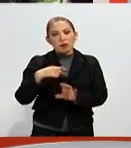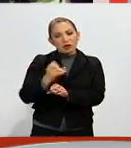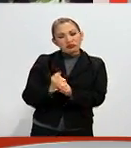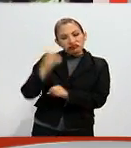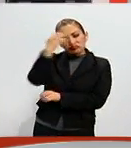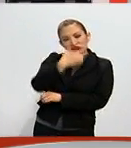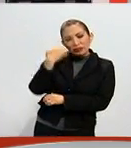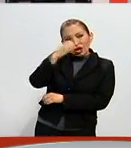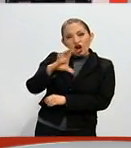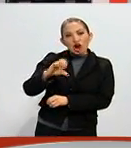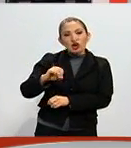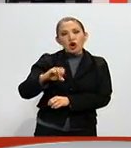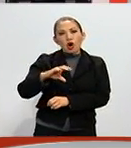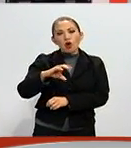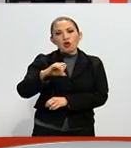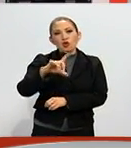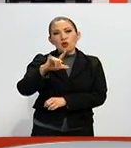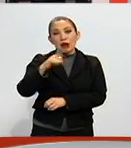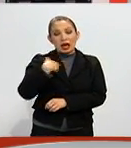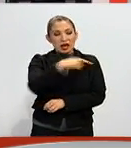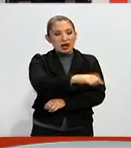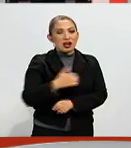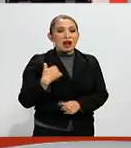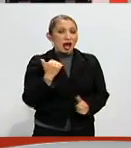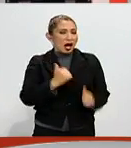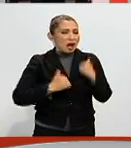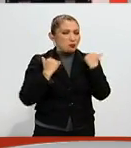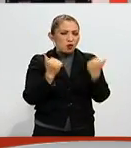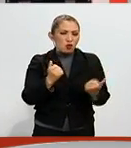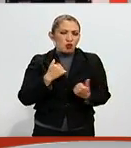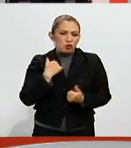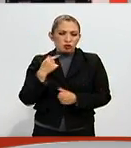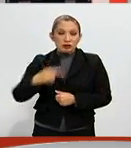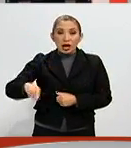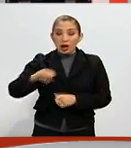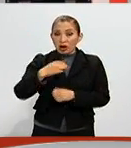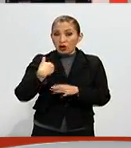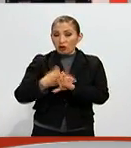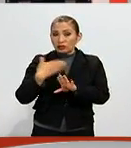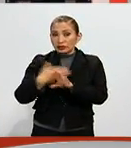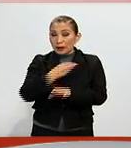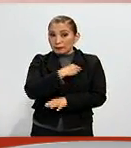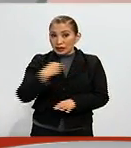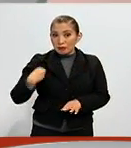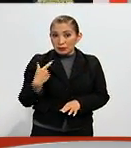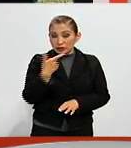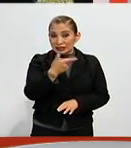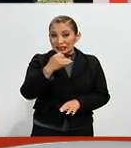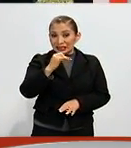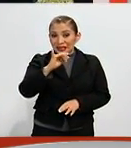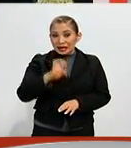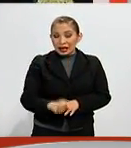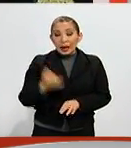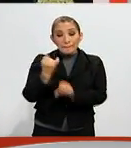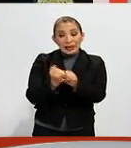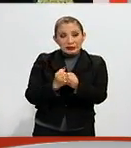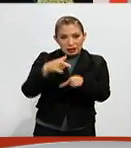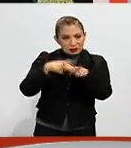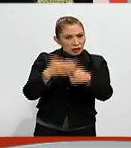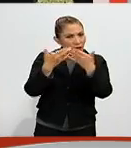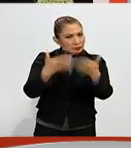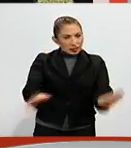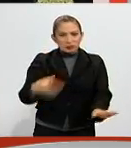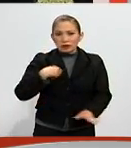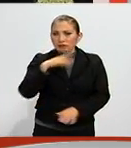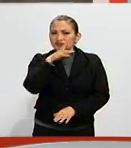de Cocula. Se actuó con dolo contra los miembros del grupo del GIEI. La investigación sigue